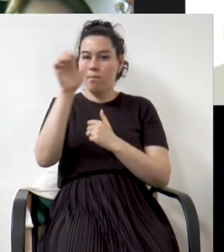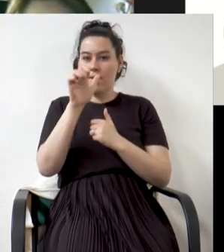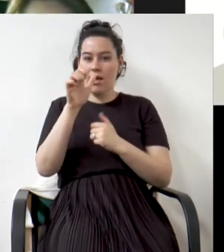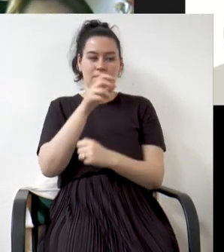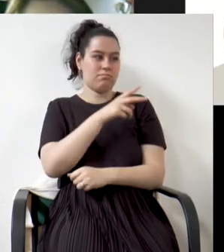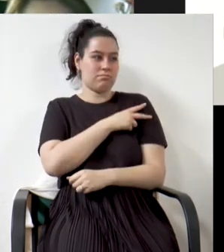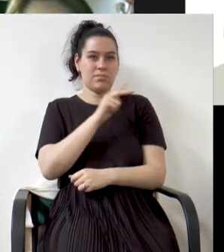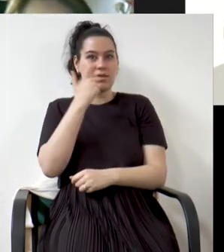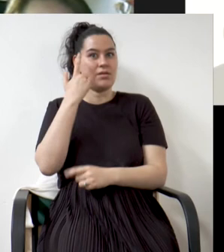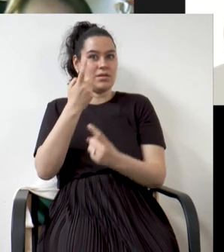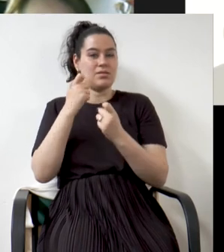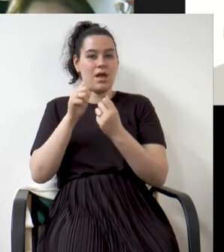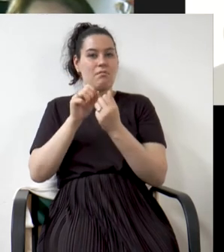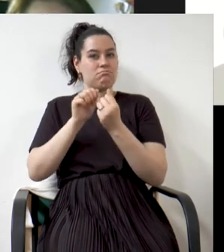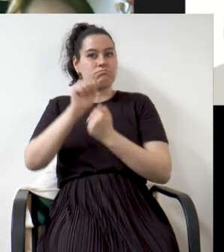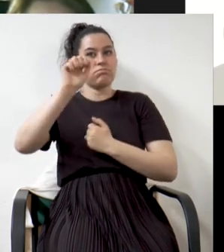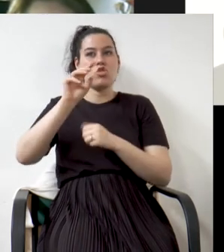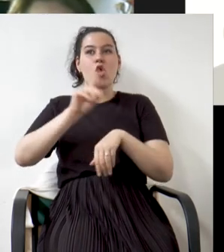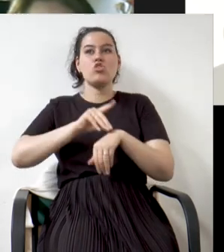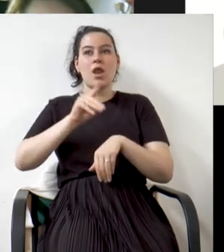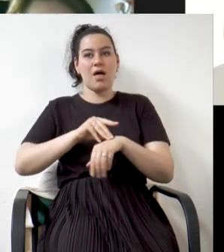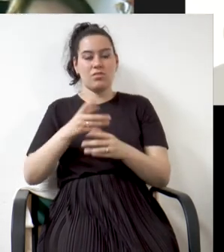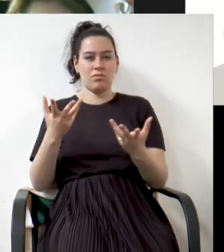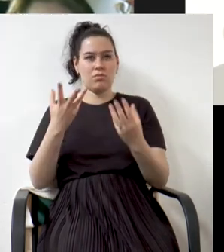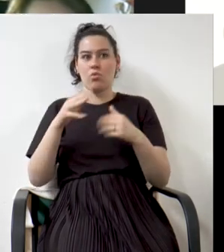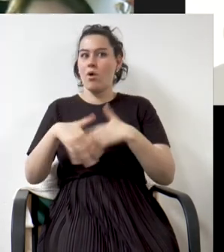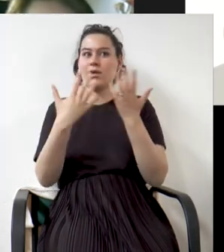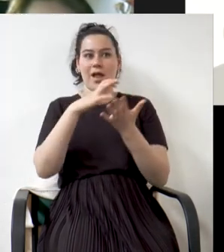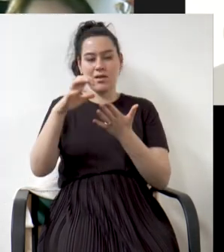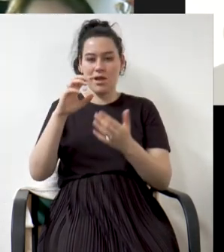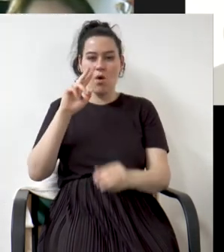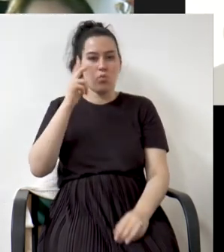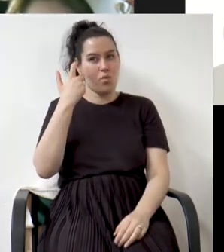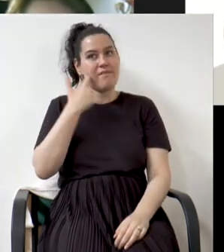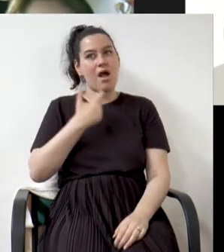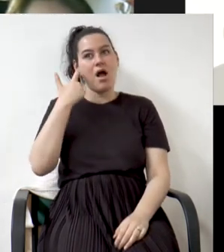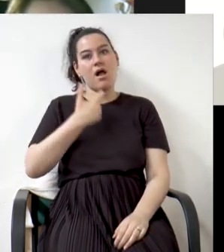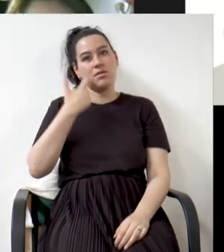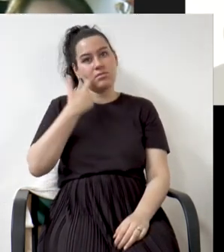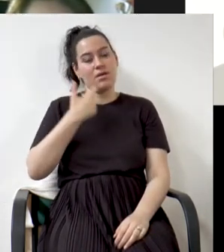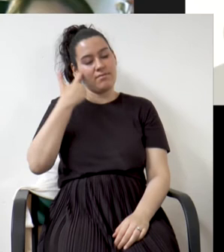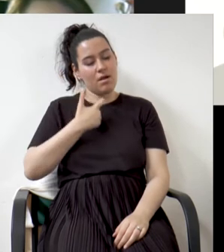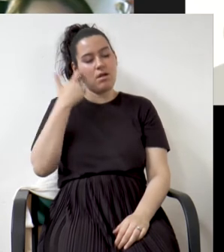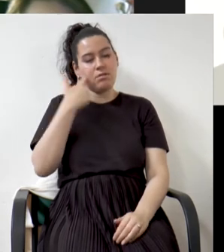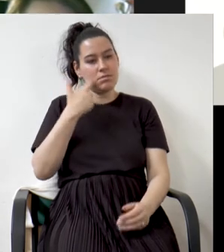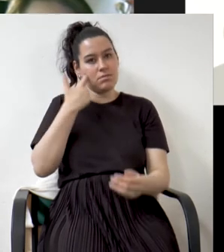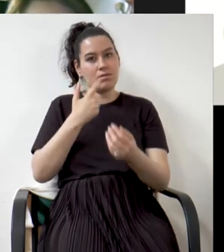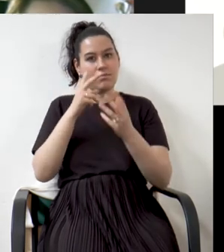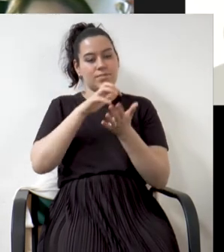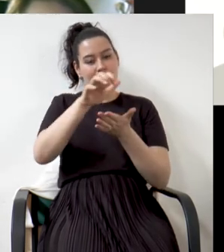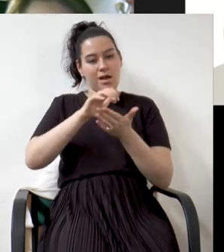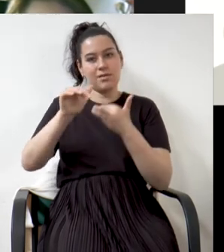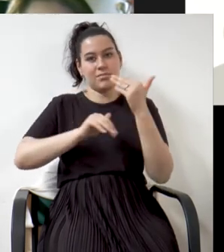doctorado terminado. En ninguna de las áreas del conocimiento. En Uruguay todavía tenemos enormes rezagos en distintas áreas del